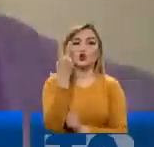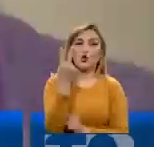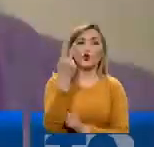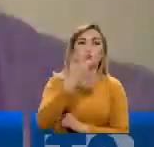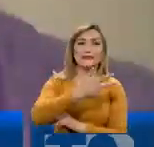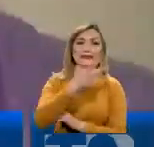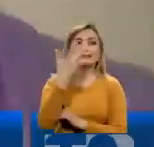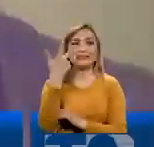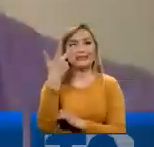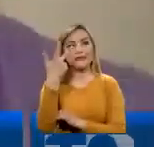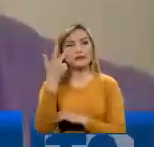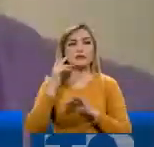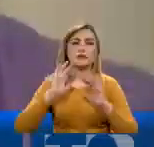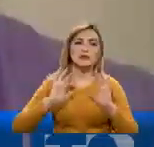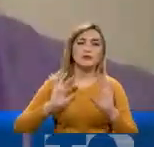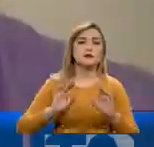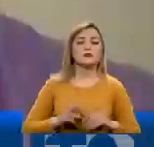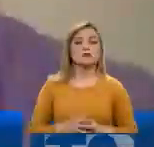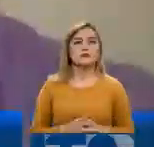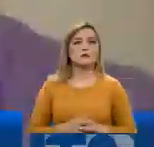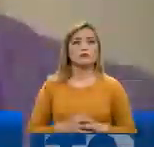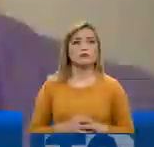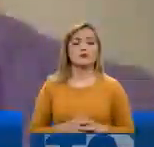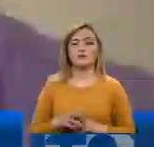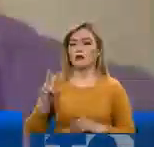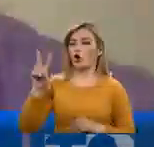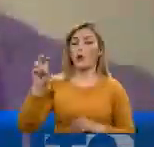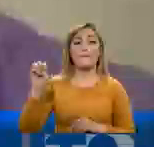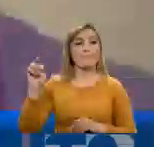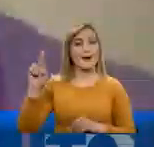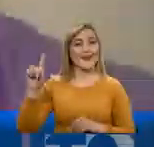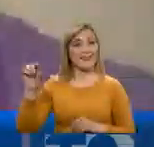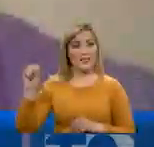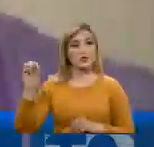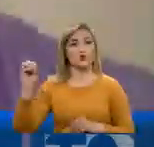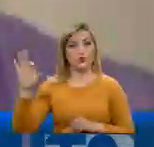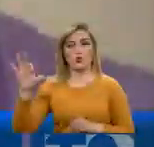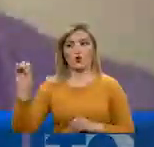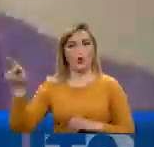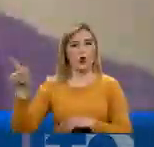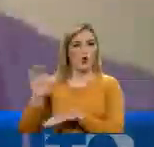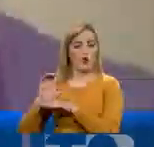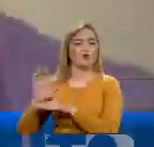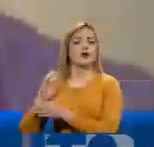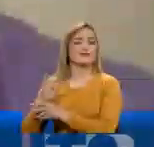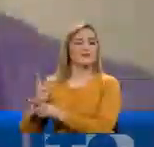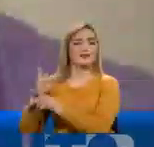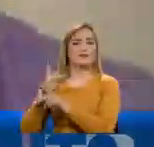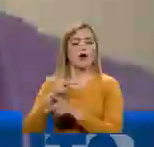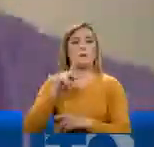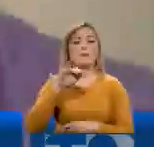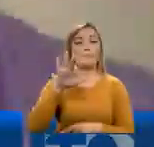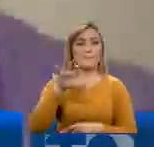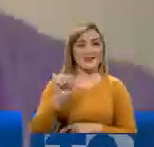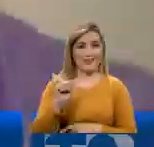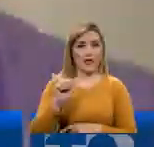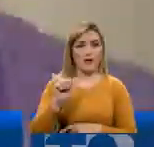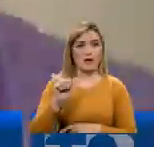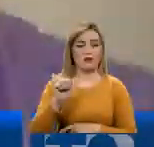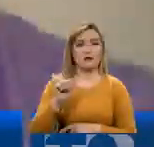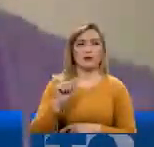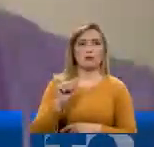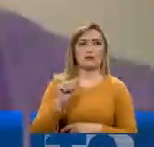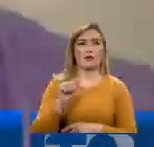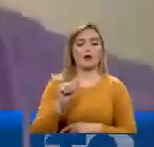2 o 3 días, y tanto el consejero Luis Verde Soto como el consejero Enrique Pita indicaron que